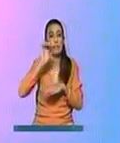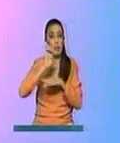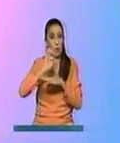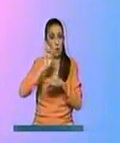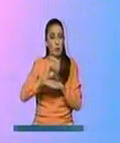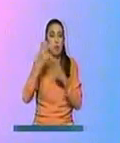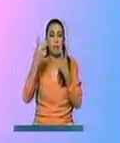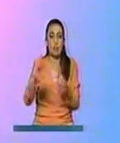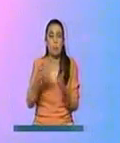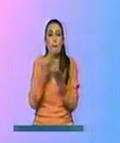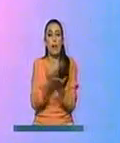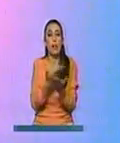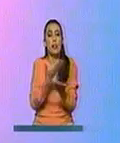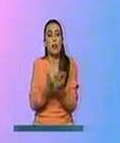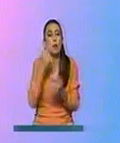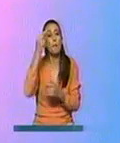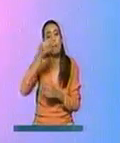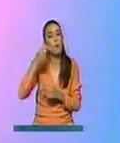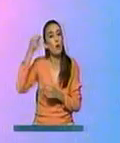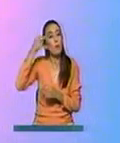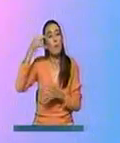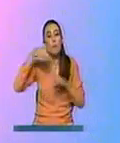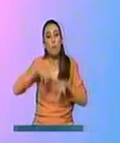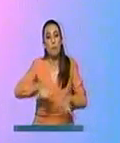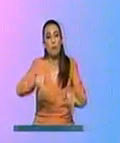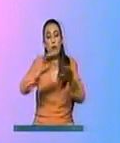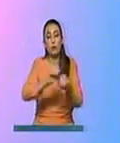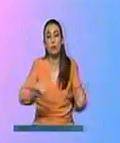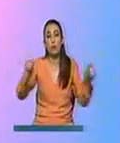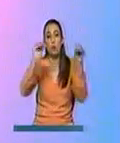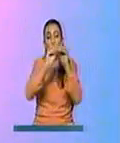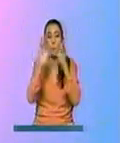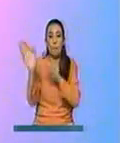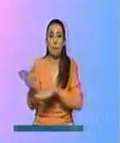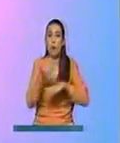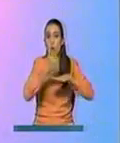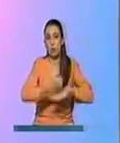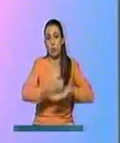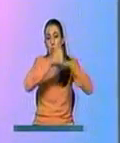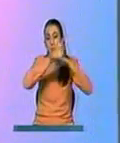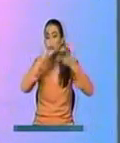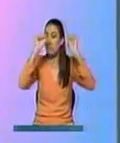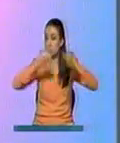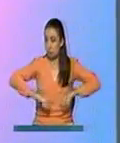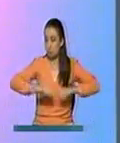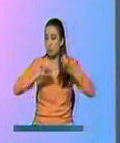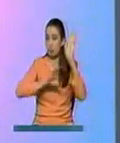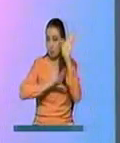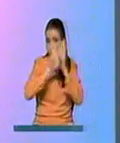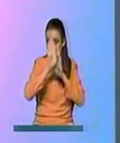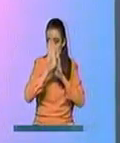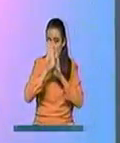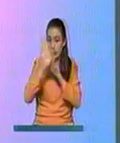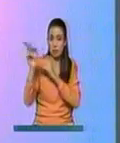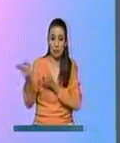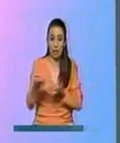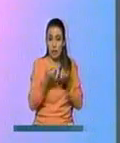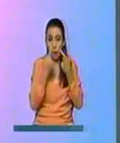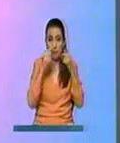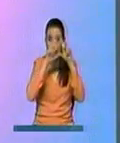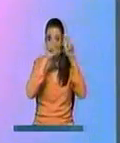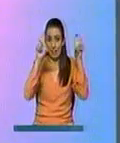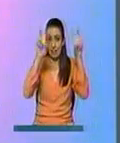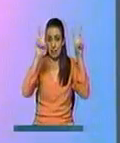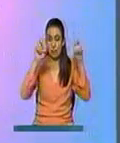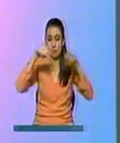que se están planteando desde el gobierno central, desde el Poder Ejecutivo, para poder incentivar el desarrollo de este sector en